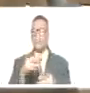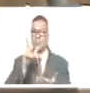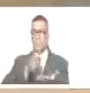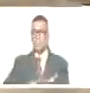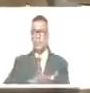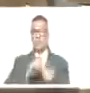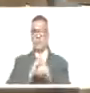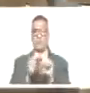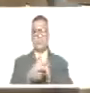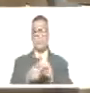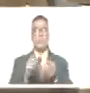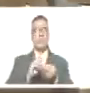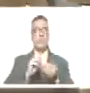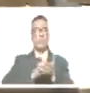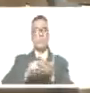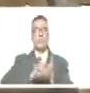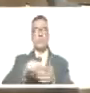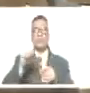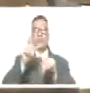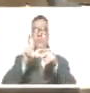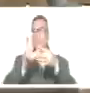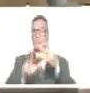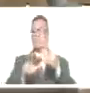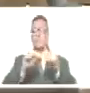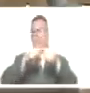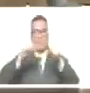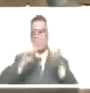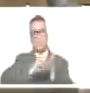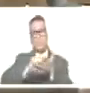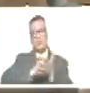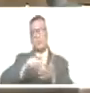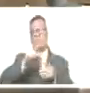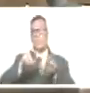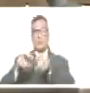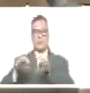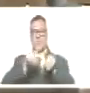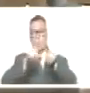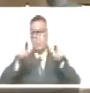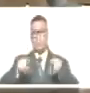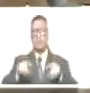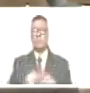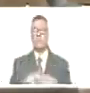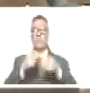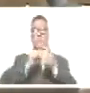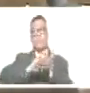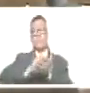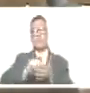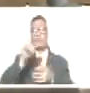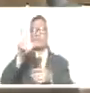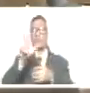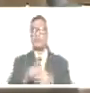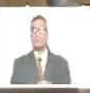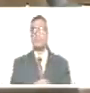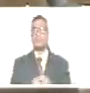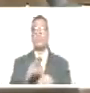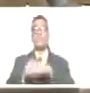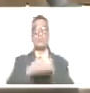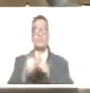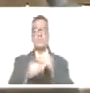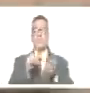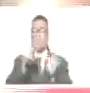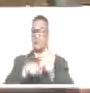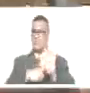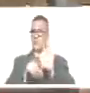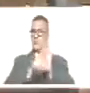el contenido del artículo 3, quedando redactado de la manera siguiente. Artículo 3. La aplicación de la presente ley se